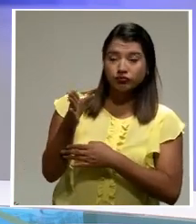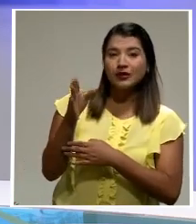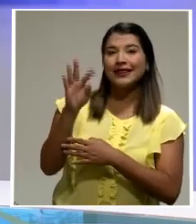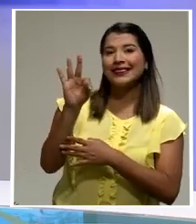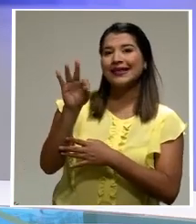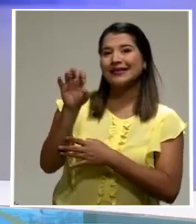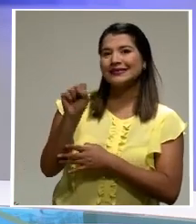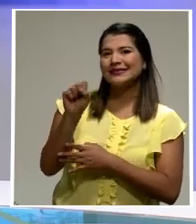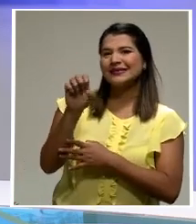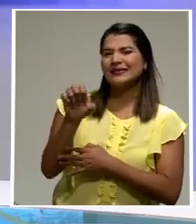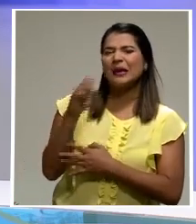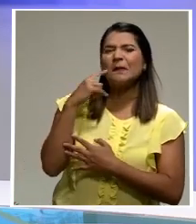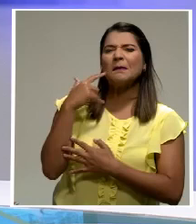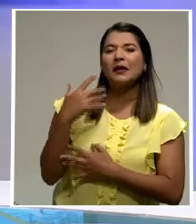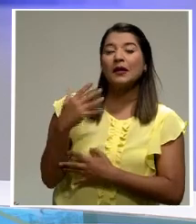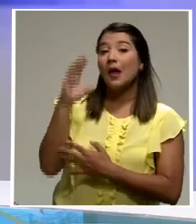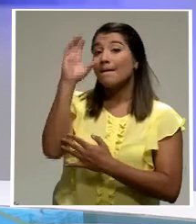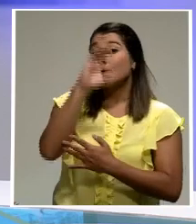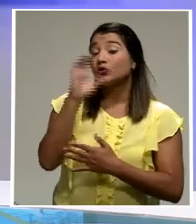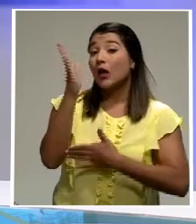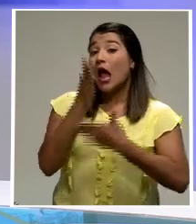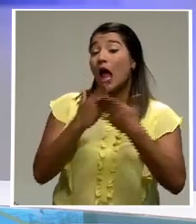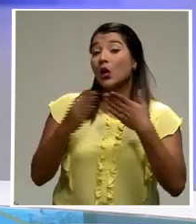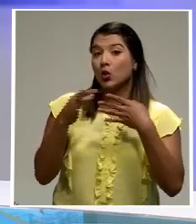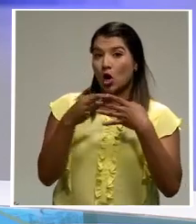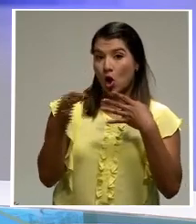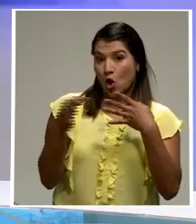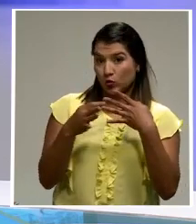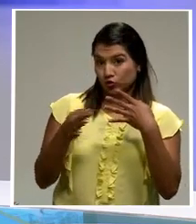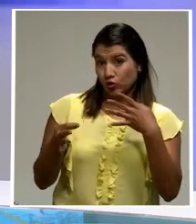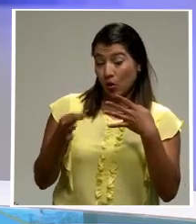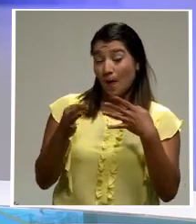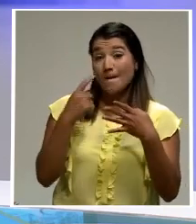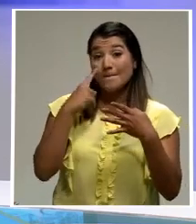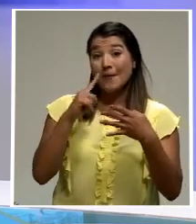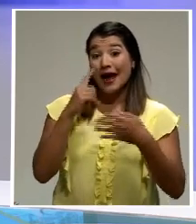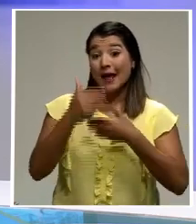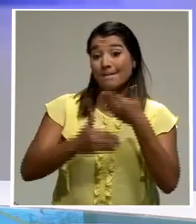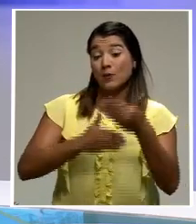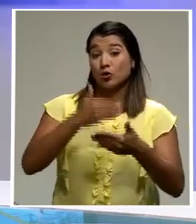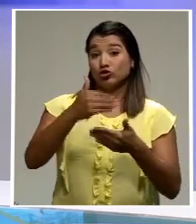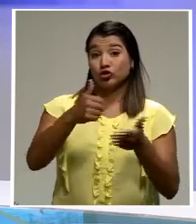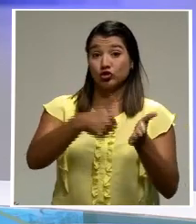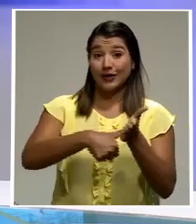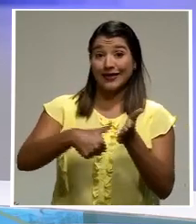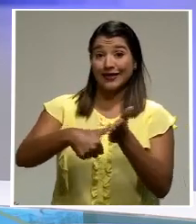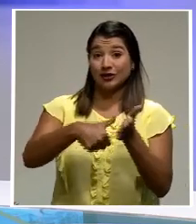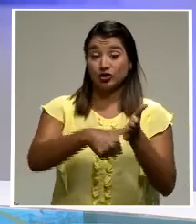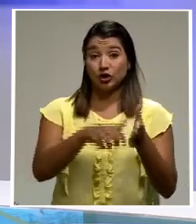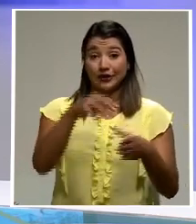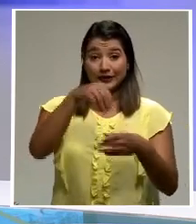para buscar alguna alternativa a este proceso de elección interna.